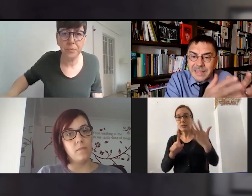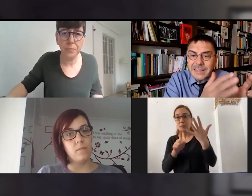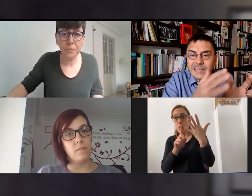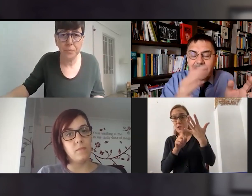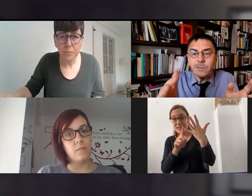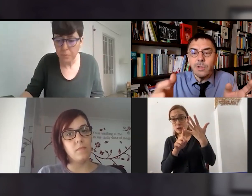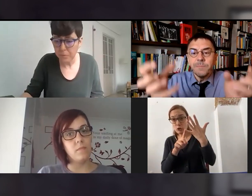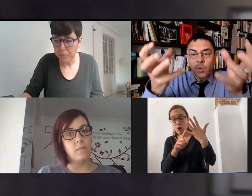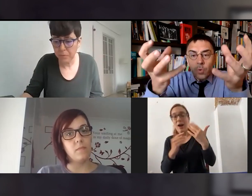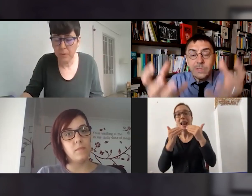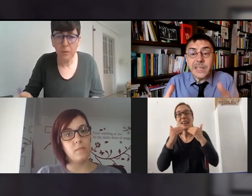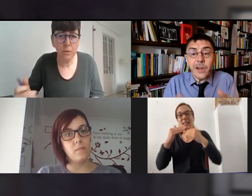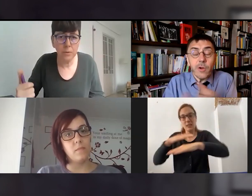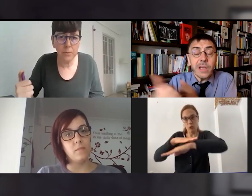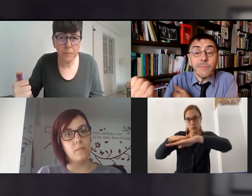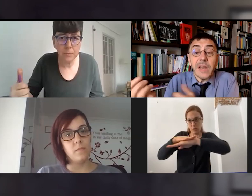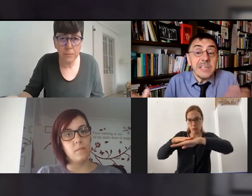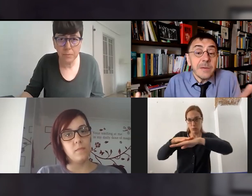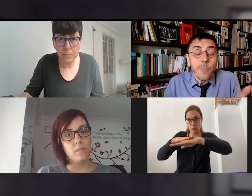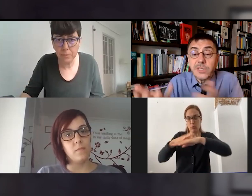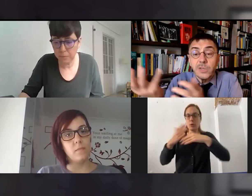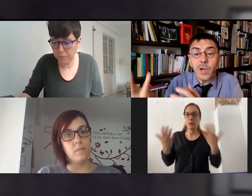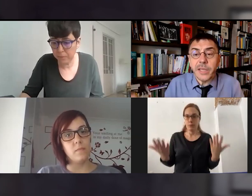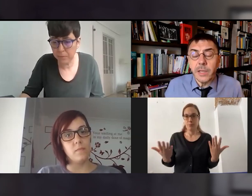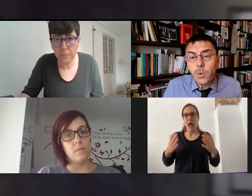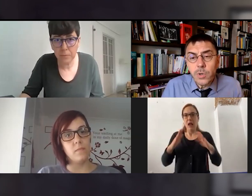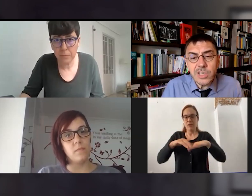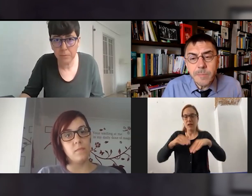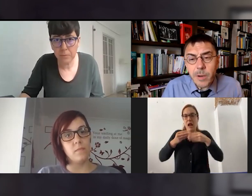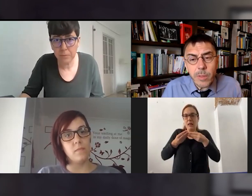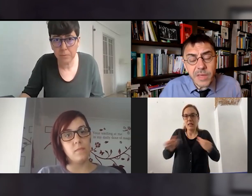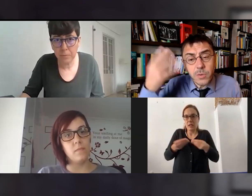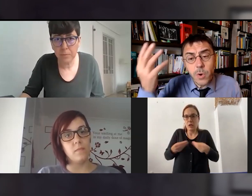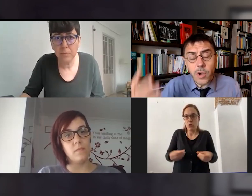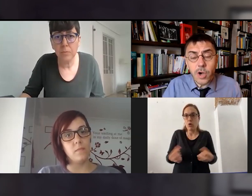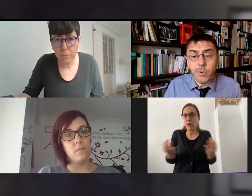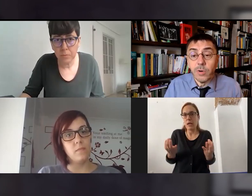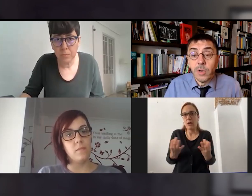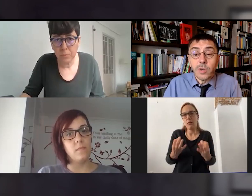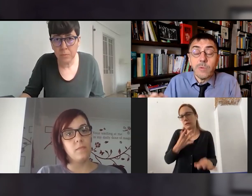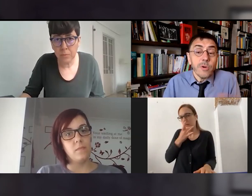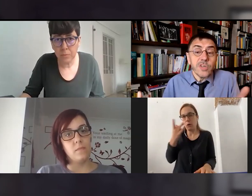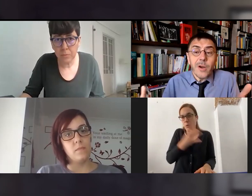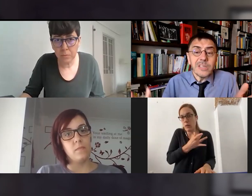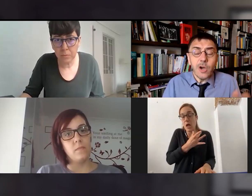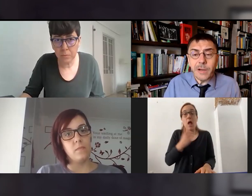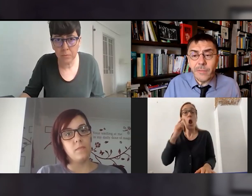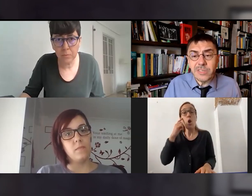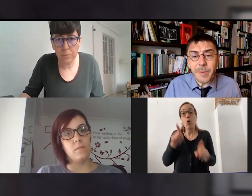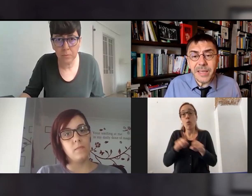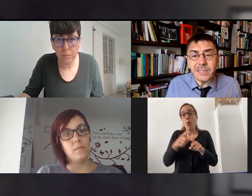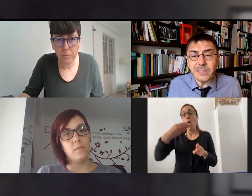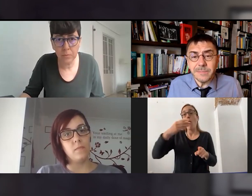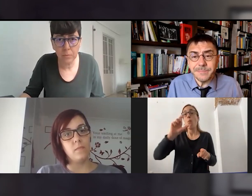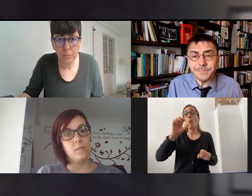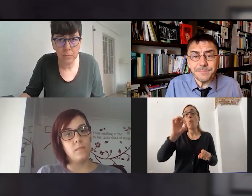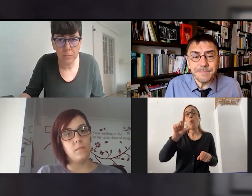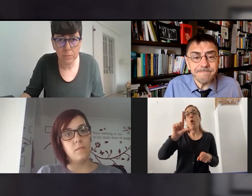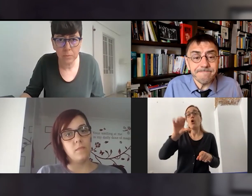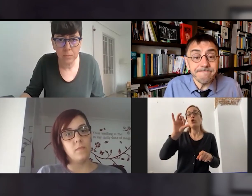¿no? Y mientras tanto, un deterioro que al final llevó pues eso, a que unos sinvergüenzas y un loco como Bolsonaro esté gobernando ese país.